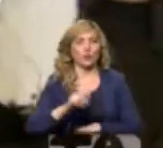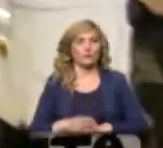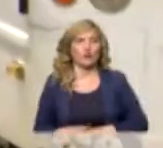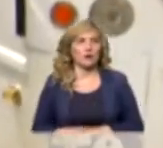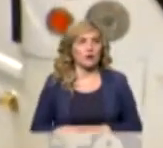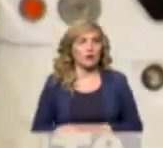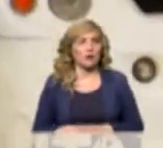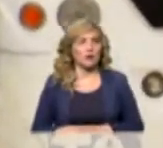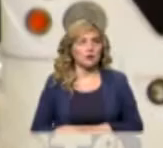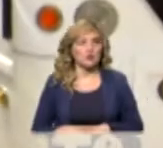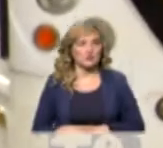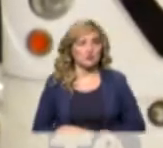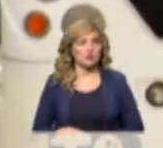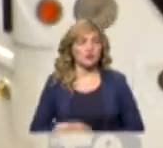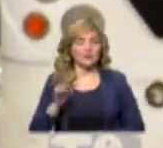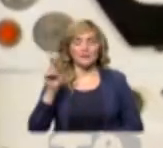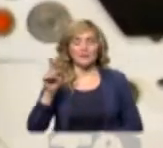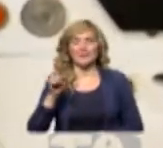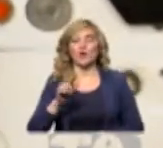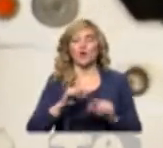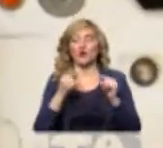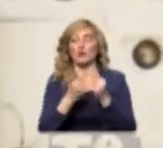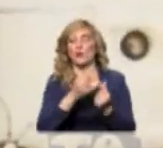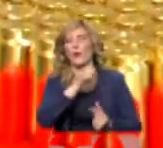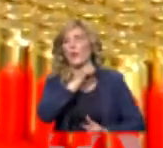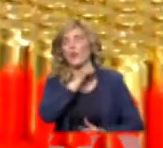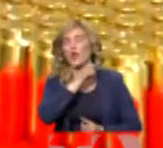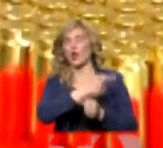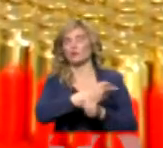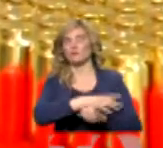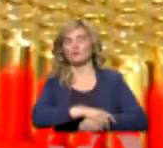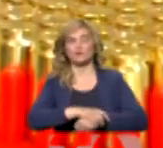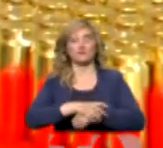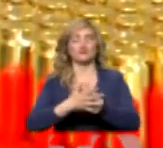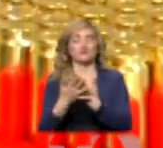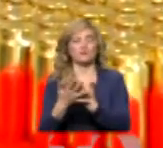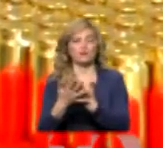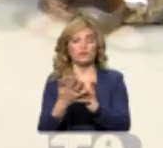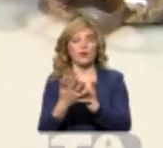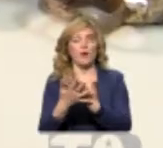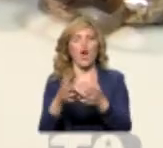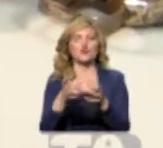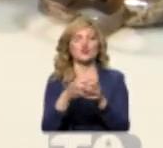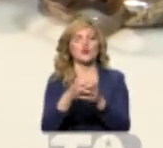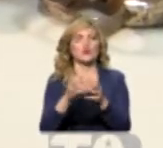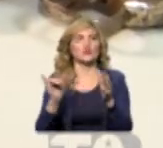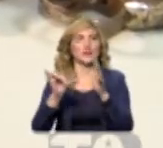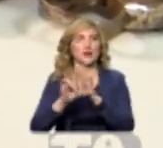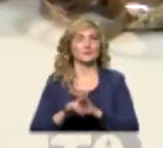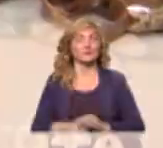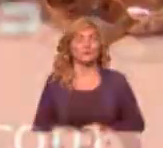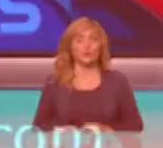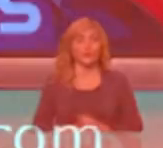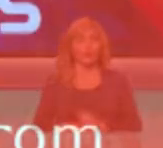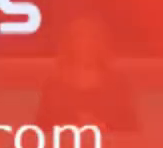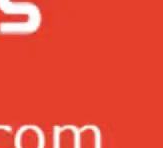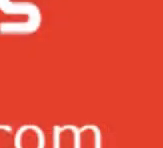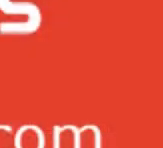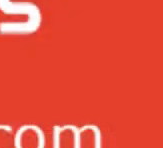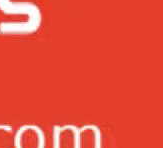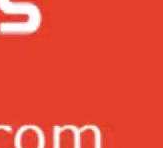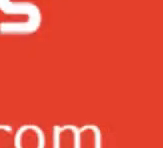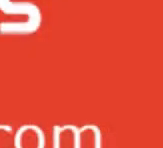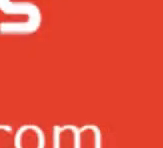la audiencia de flagrancia, a los Pegaditos se les dictó prisión preventiva por asociación ilícita. Catalina García, 24 horas.